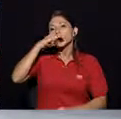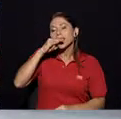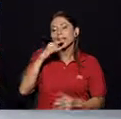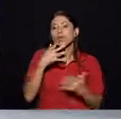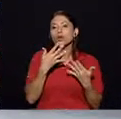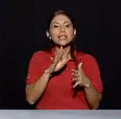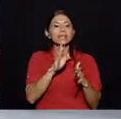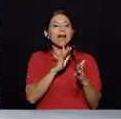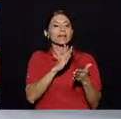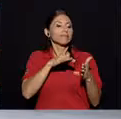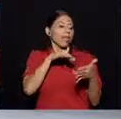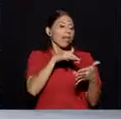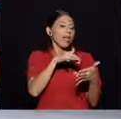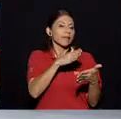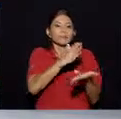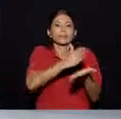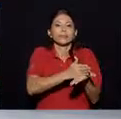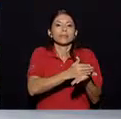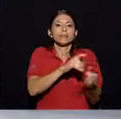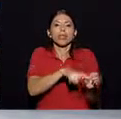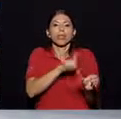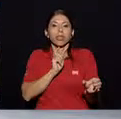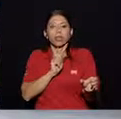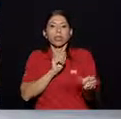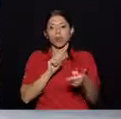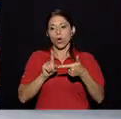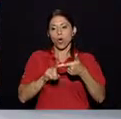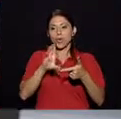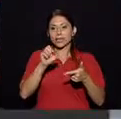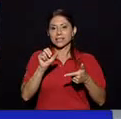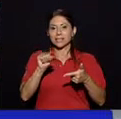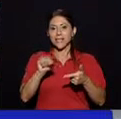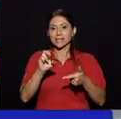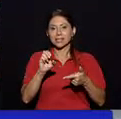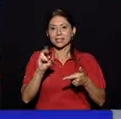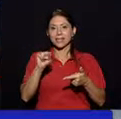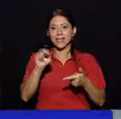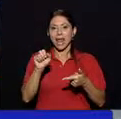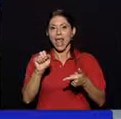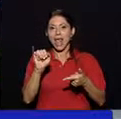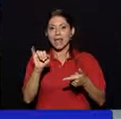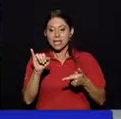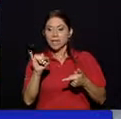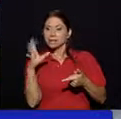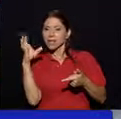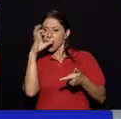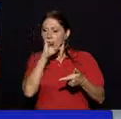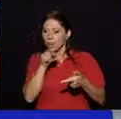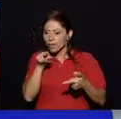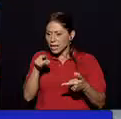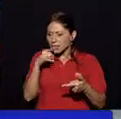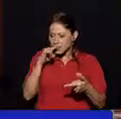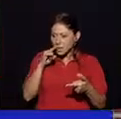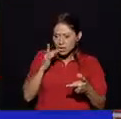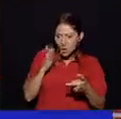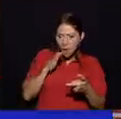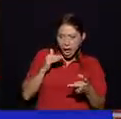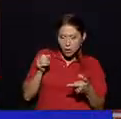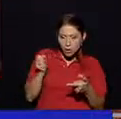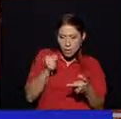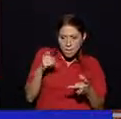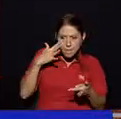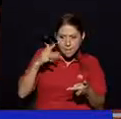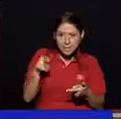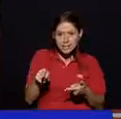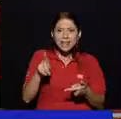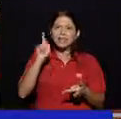las padres, madres, con las comunidades, etcétera. Pero sabemos que eso no es, ¿verdad? Hoy hicimos la campaña y mañana